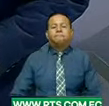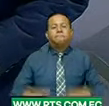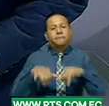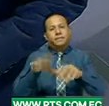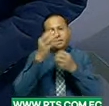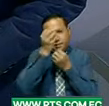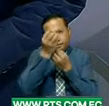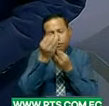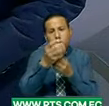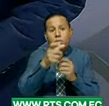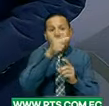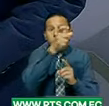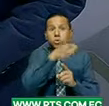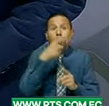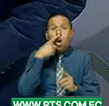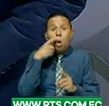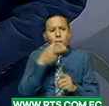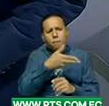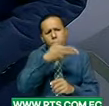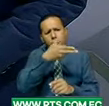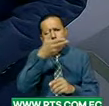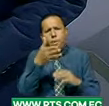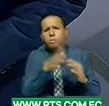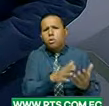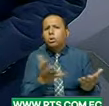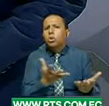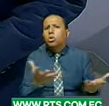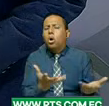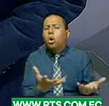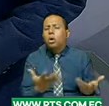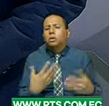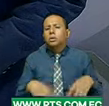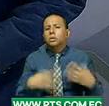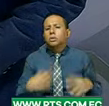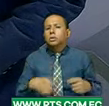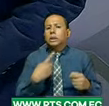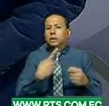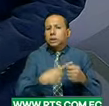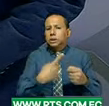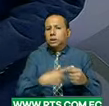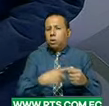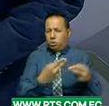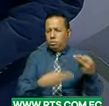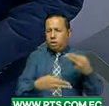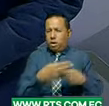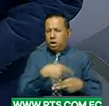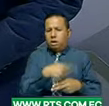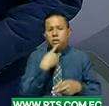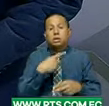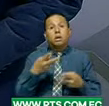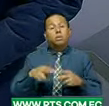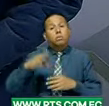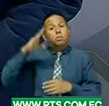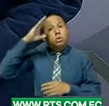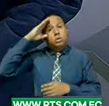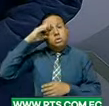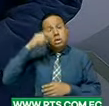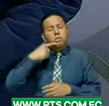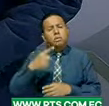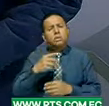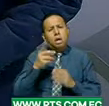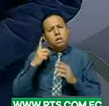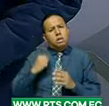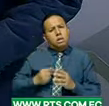Seguimos informando, un hombre fue asesinado de varios disparos en el sector del mercado de Chiriyacu, en Quito. Y por otro lado, la DINASEG entregó detalles de un